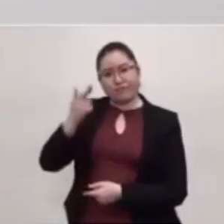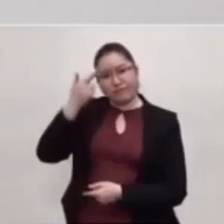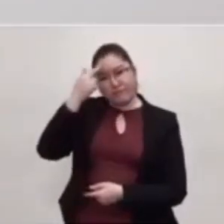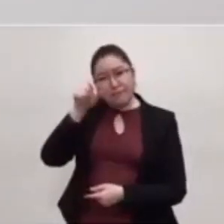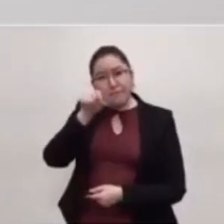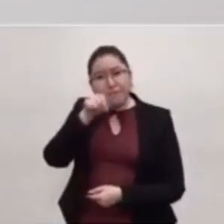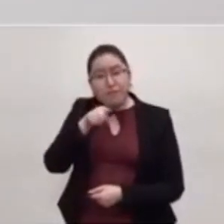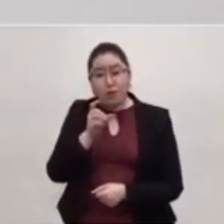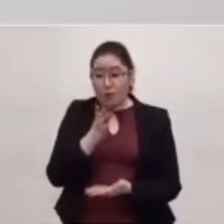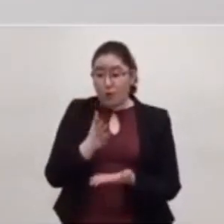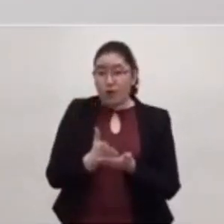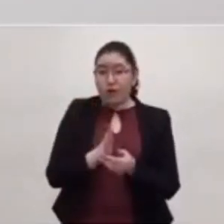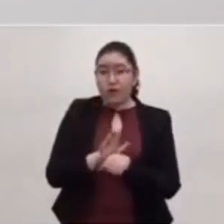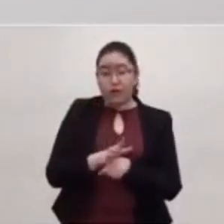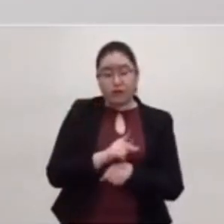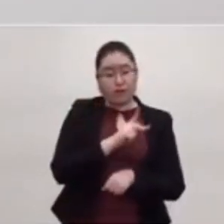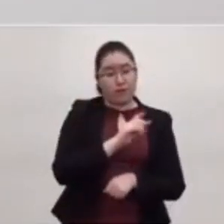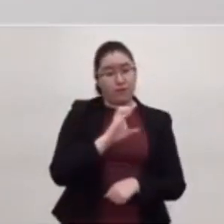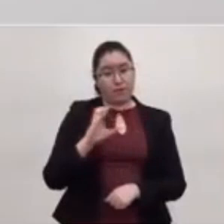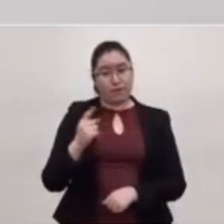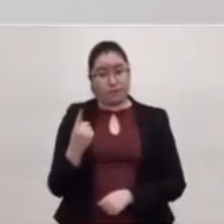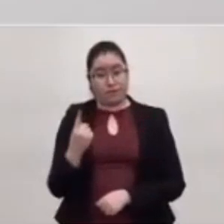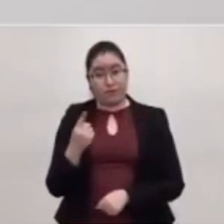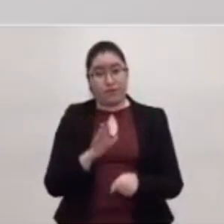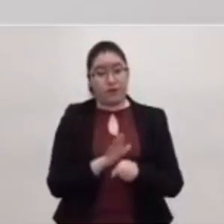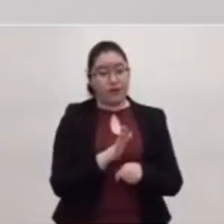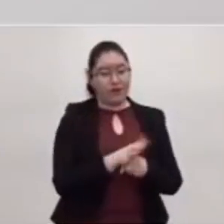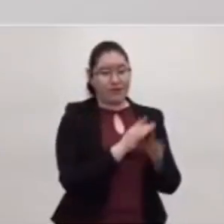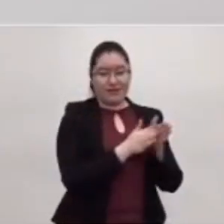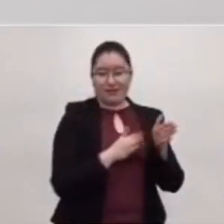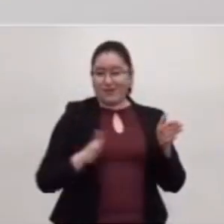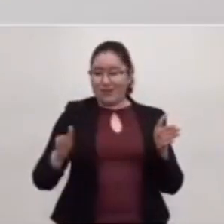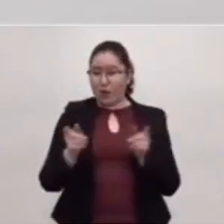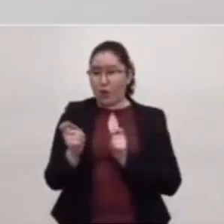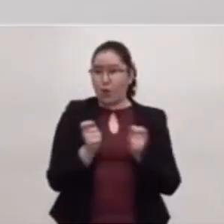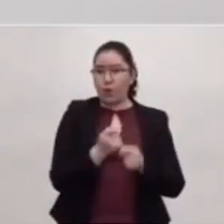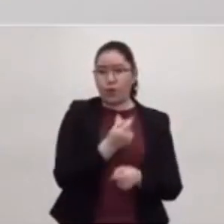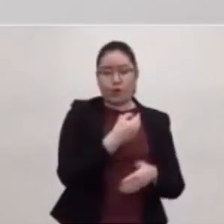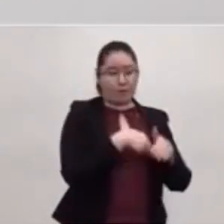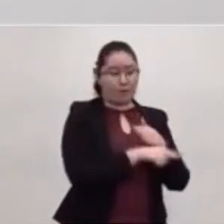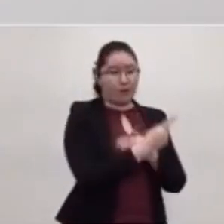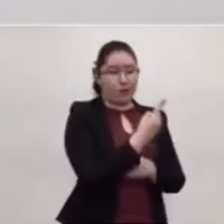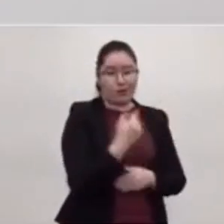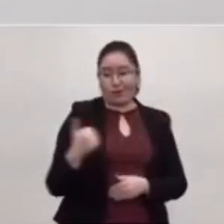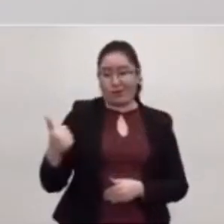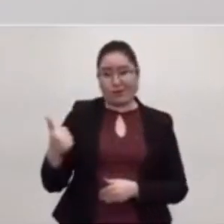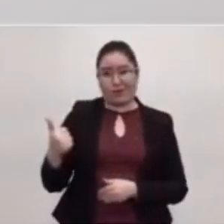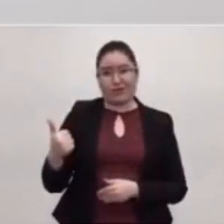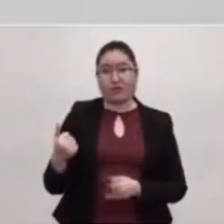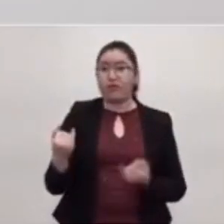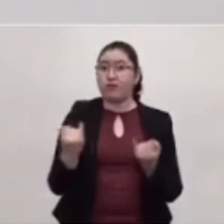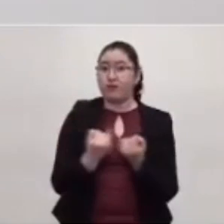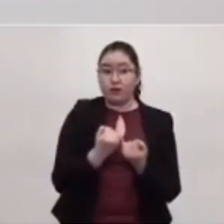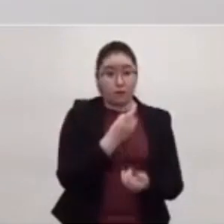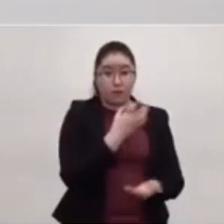el puesto, el PCC1 que se llama, que va de la línea 1 a la 6, no solamente renovarlo para la línea 1, sino renovarlo